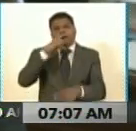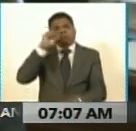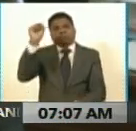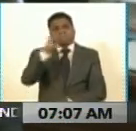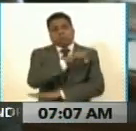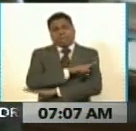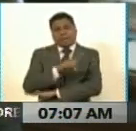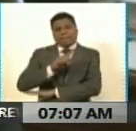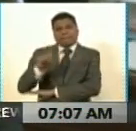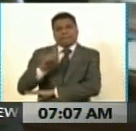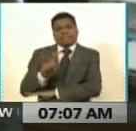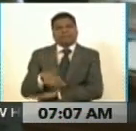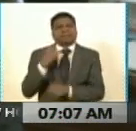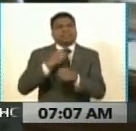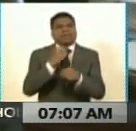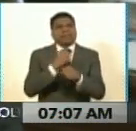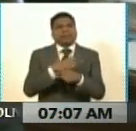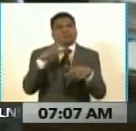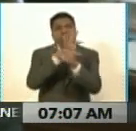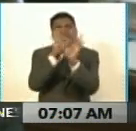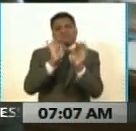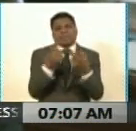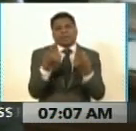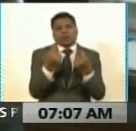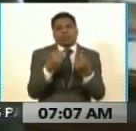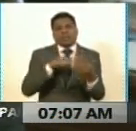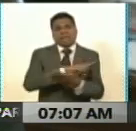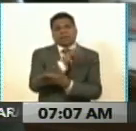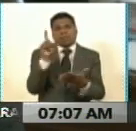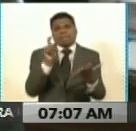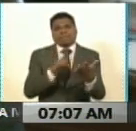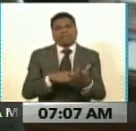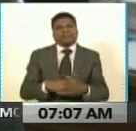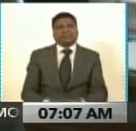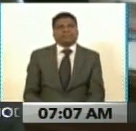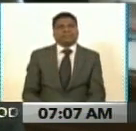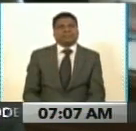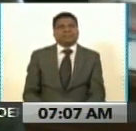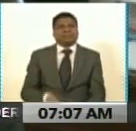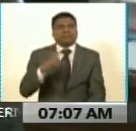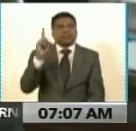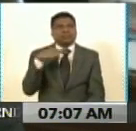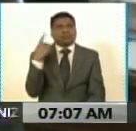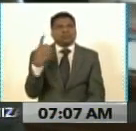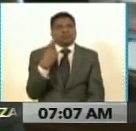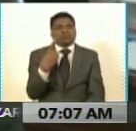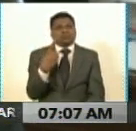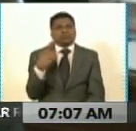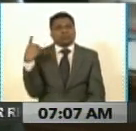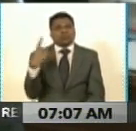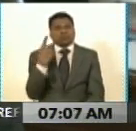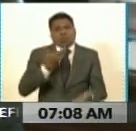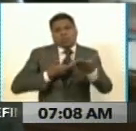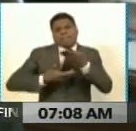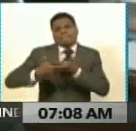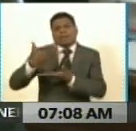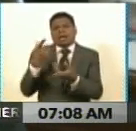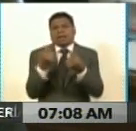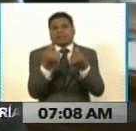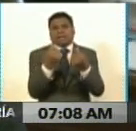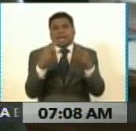trabajar en un esquema económico general No solamente la casa de cambio también fortalecimiento